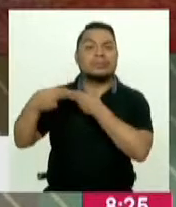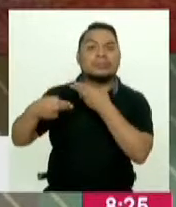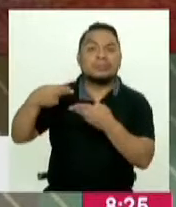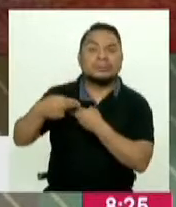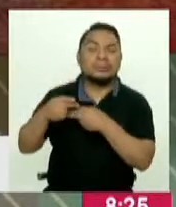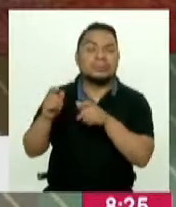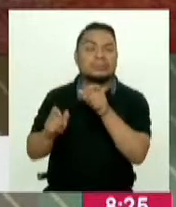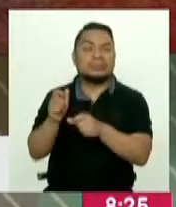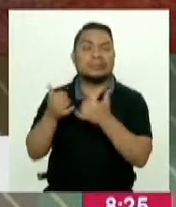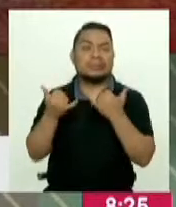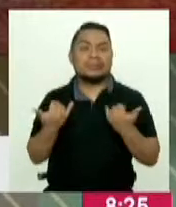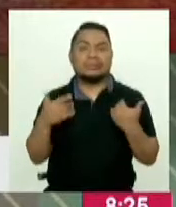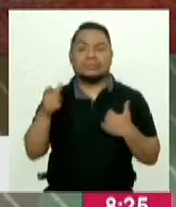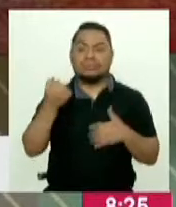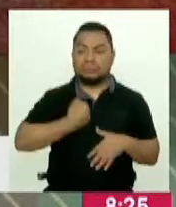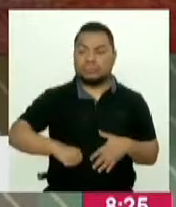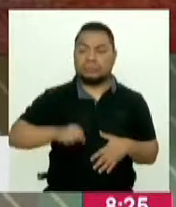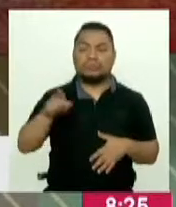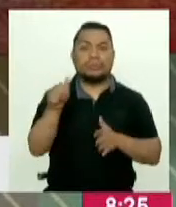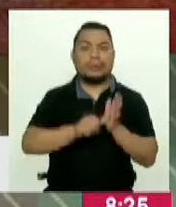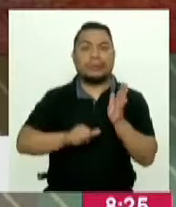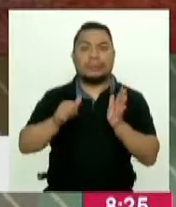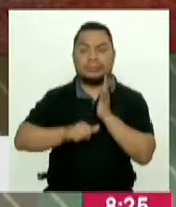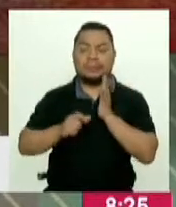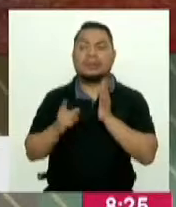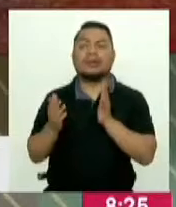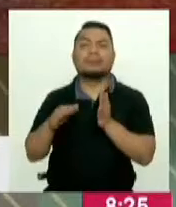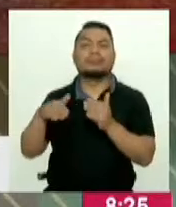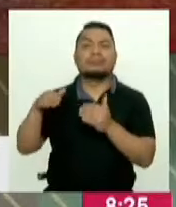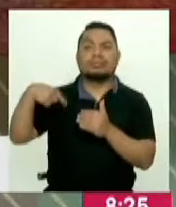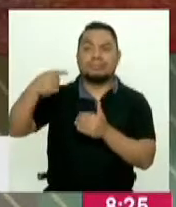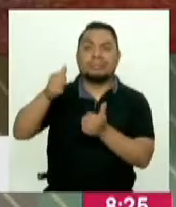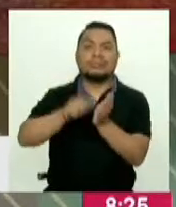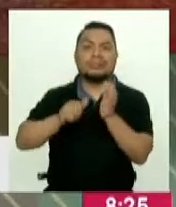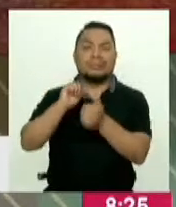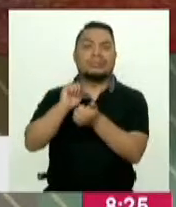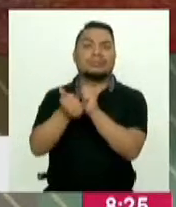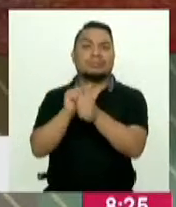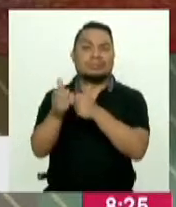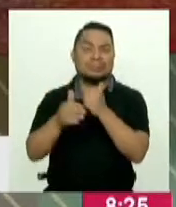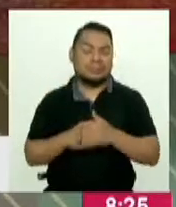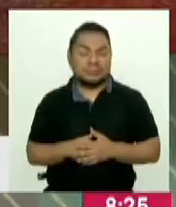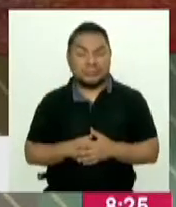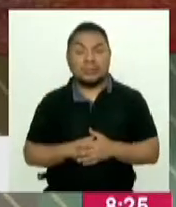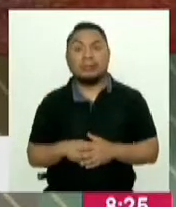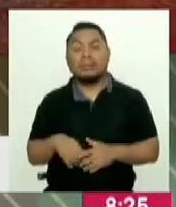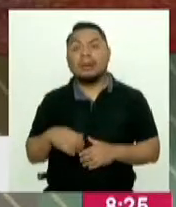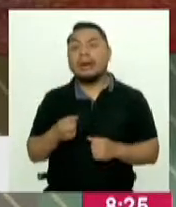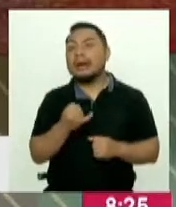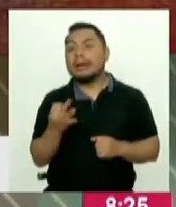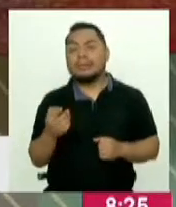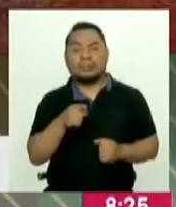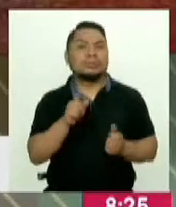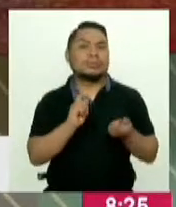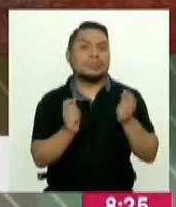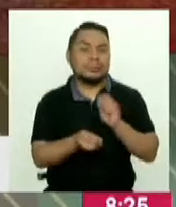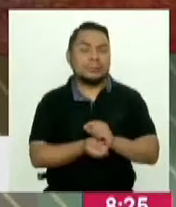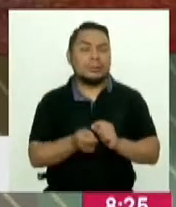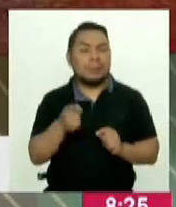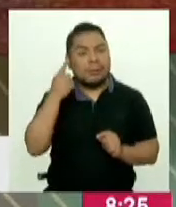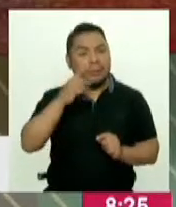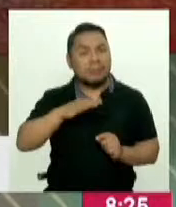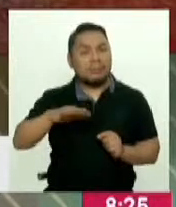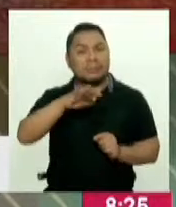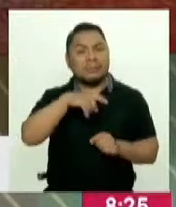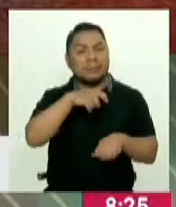personajes que hoy tienen a sus hijos o a sus hermanos candidateando, ¿no? Pero en muchos casos ha cambiado totalmente el escenario